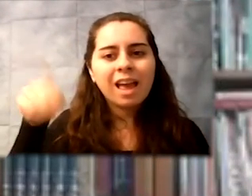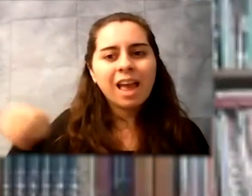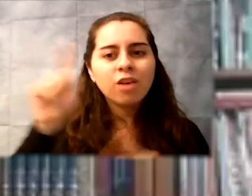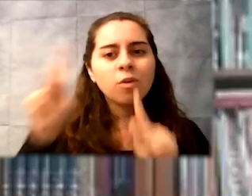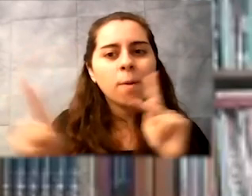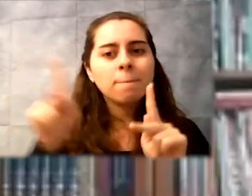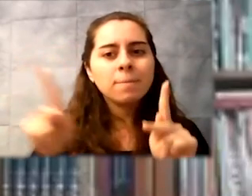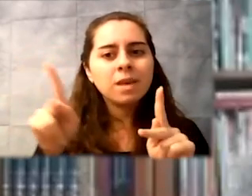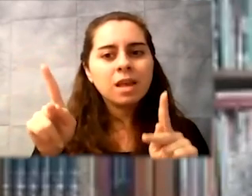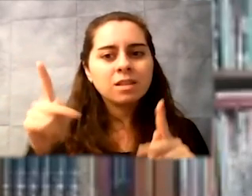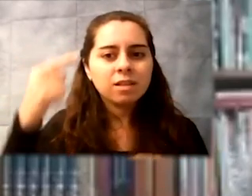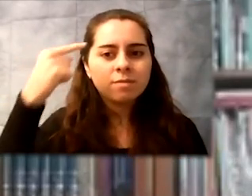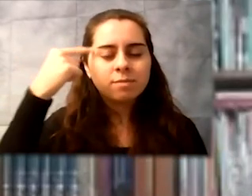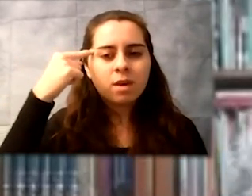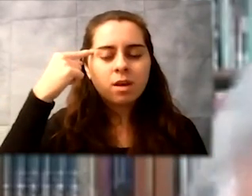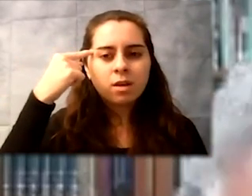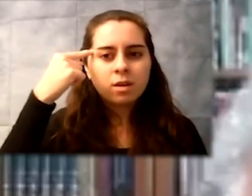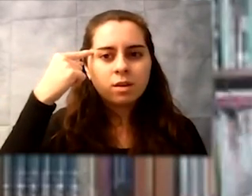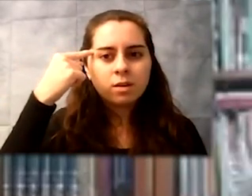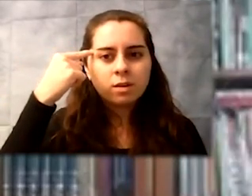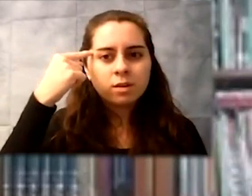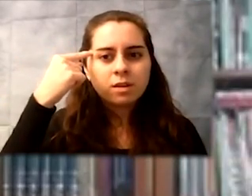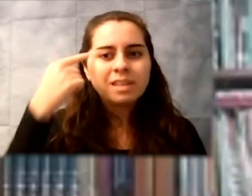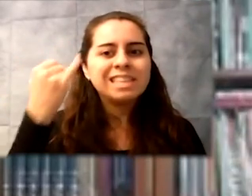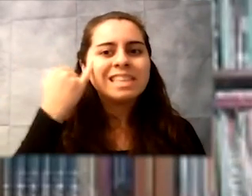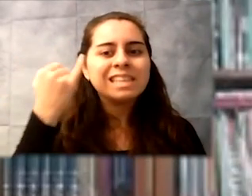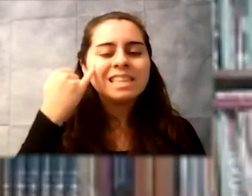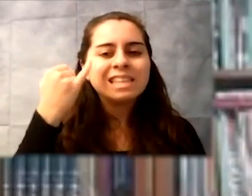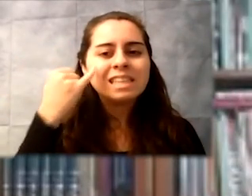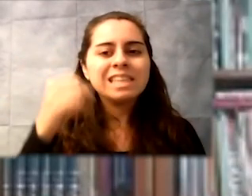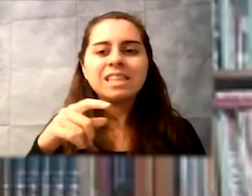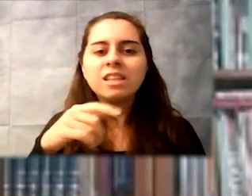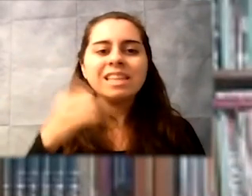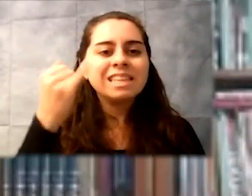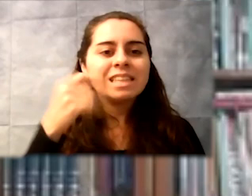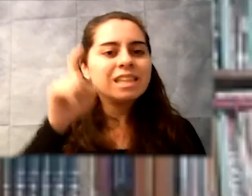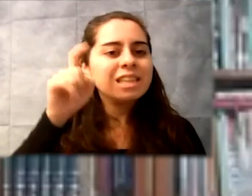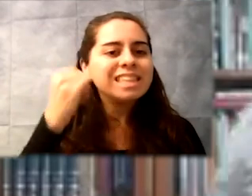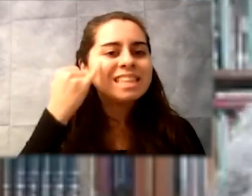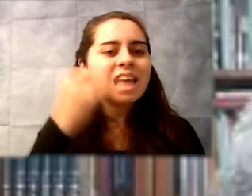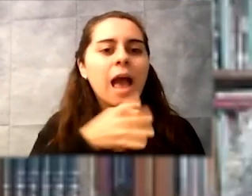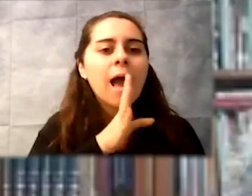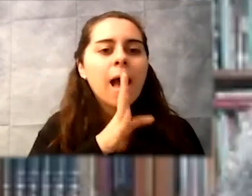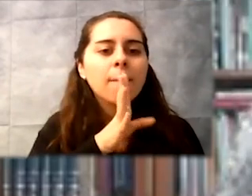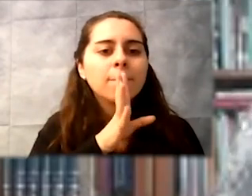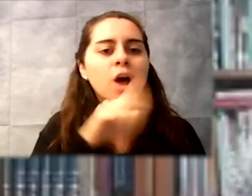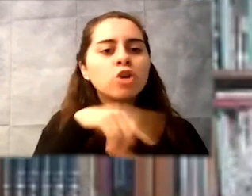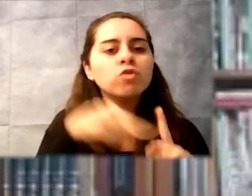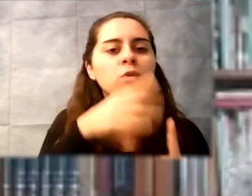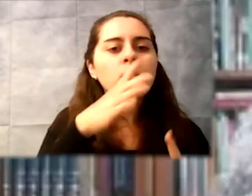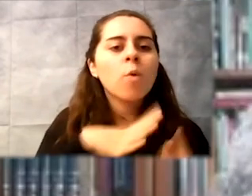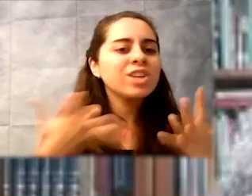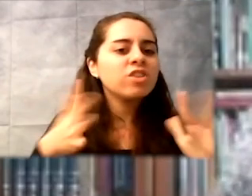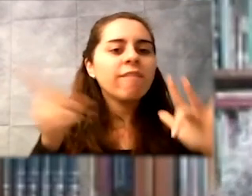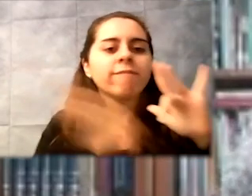la independencia, por usar un tema, pues no era suficientemente revolucionario el planteamiento, aunque estuviéramos hablando de una revolución